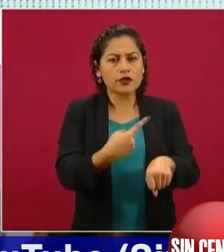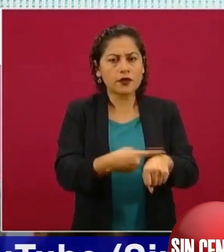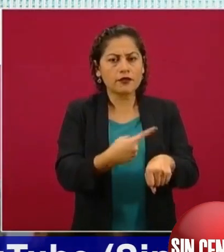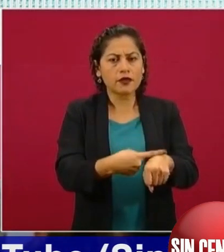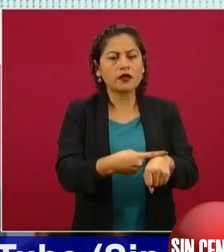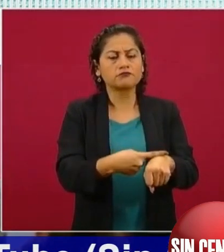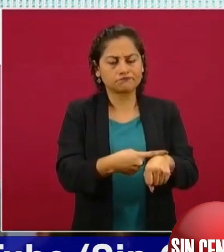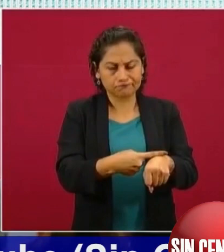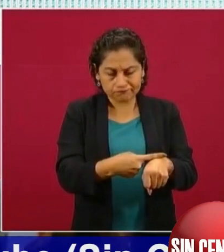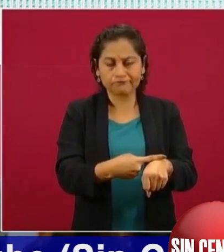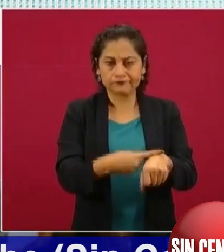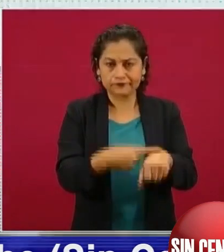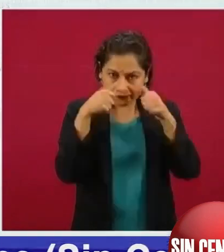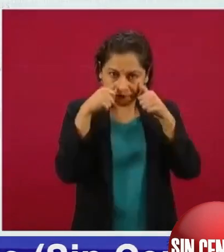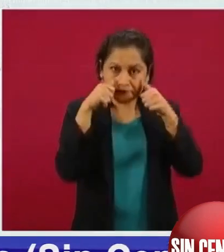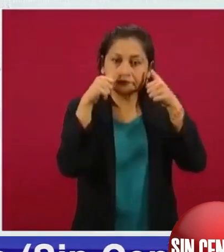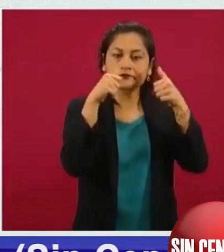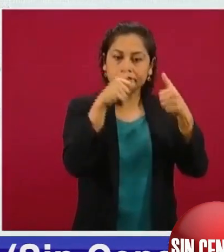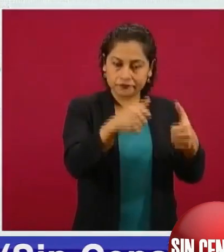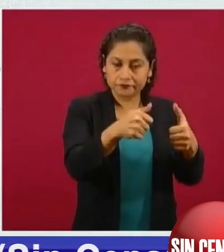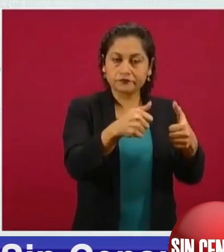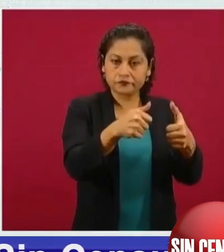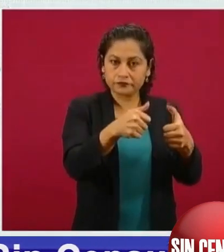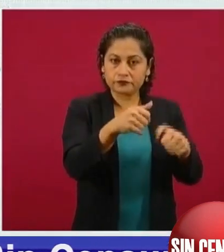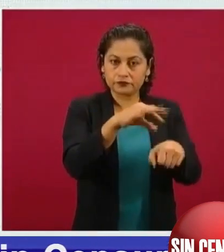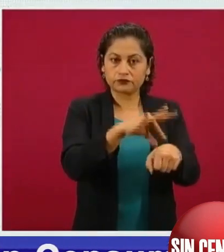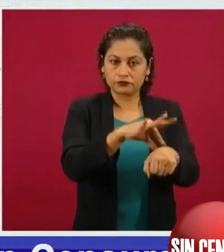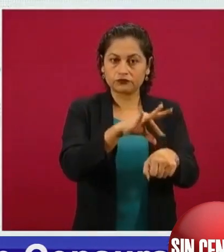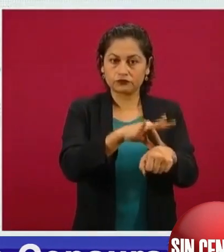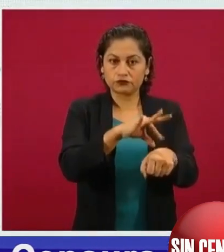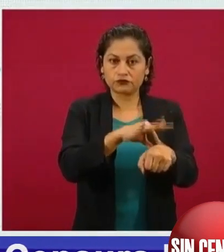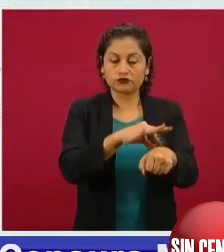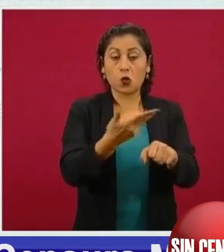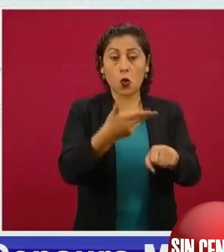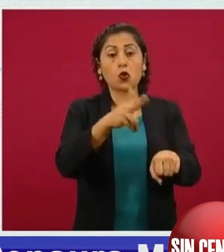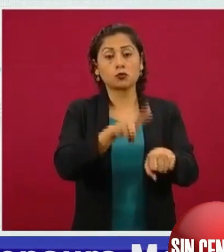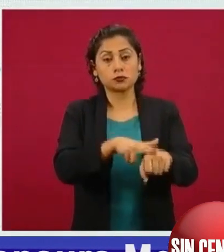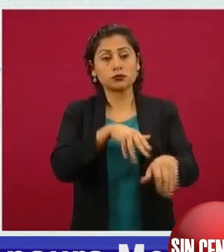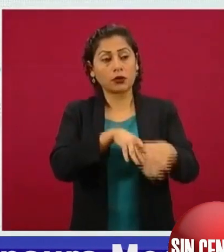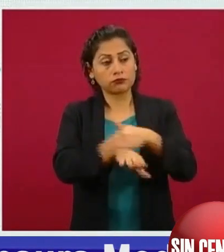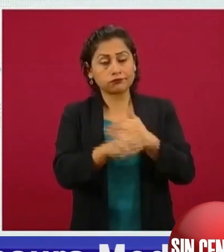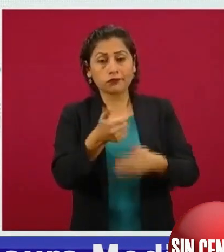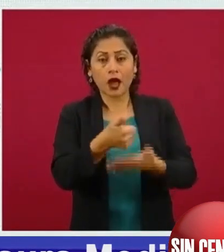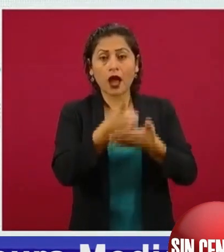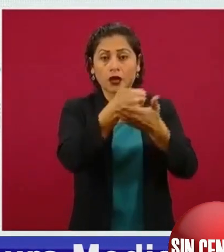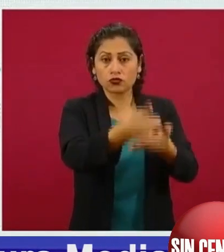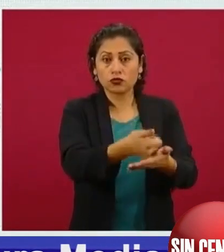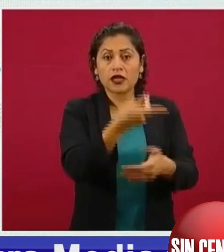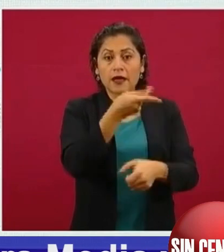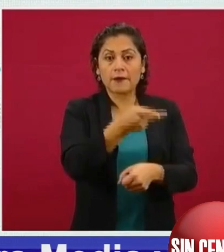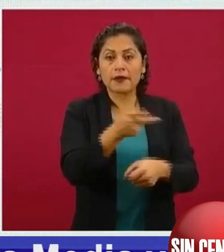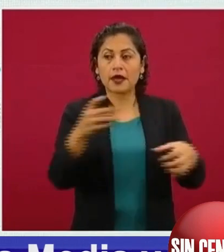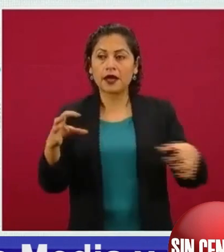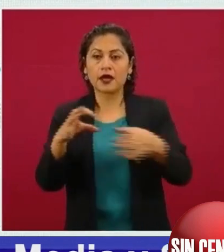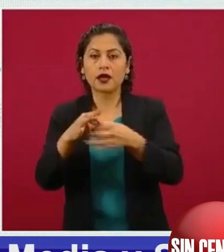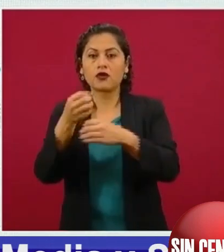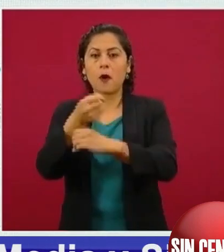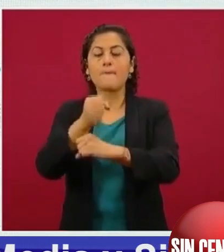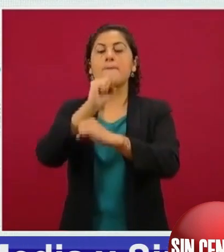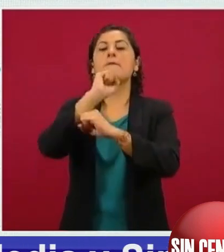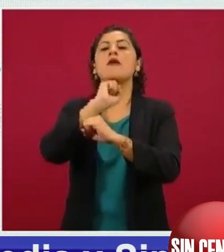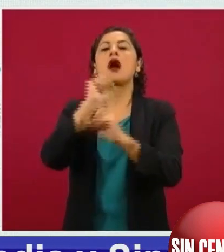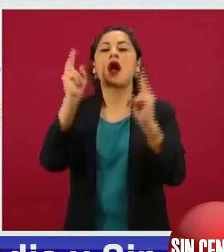suficientemente importante para necesitar hospitalizarse y beneficiarse de la hospitalización, pero no están intubadas. No están